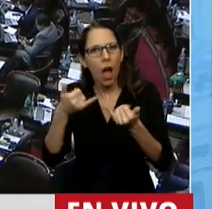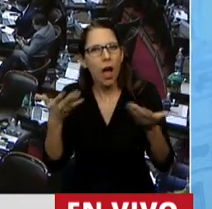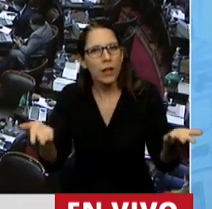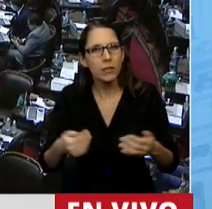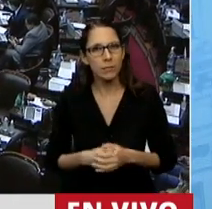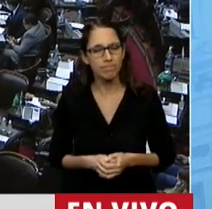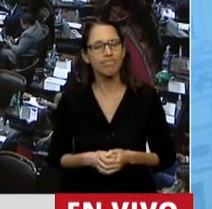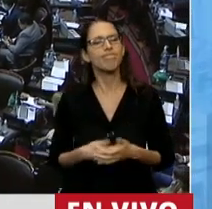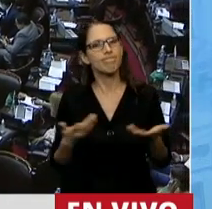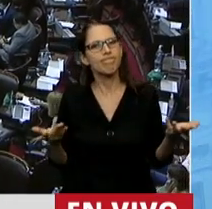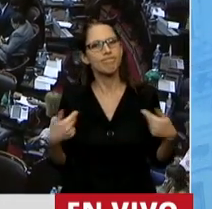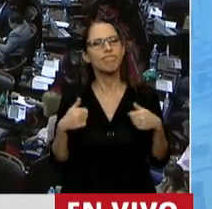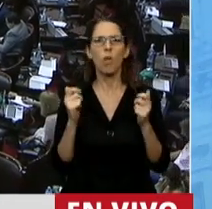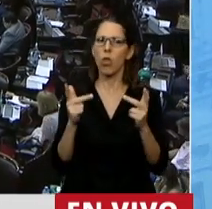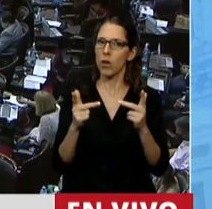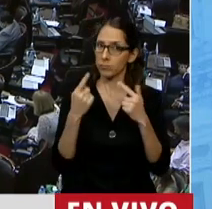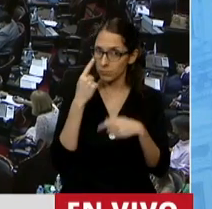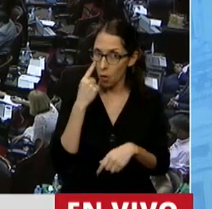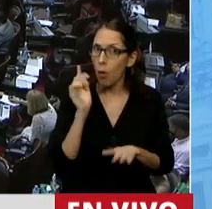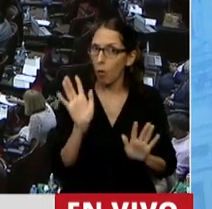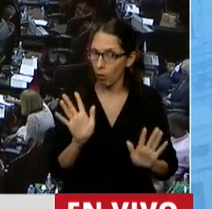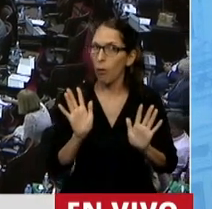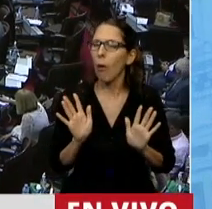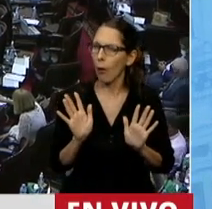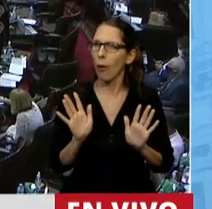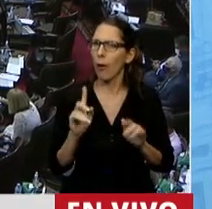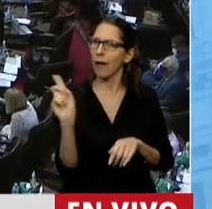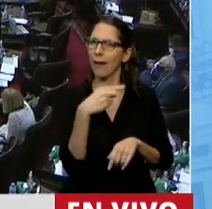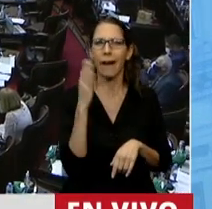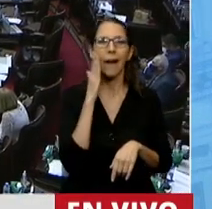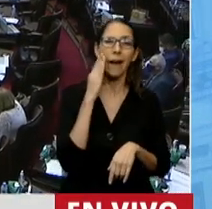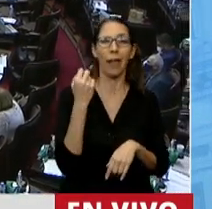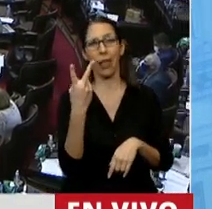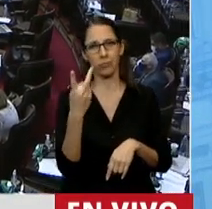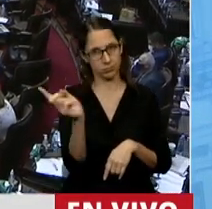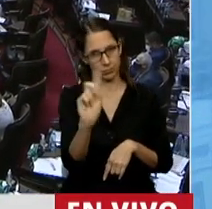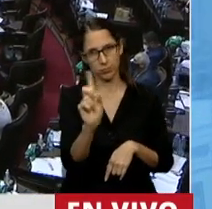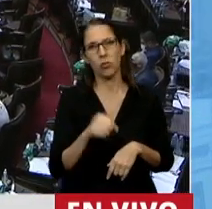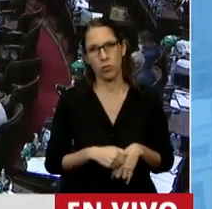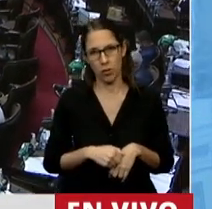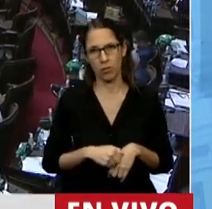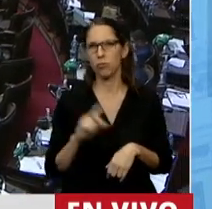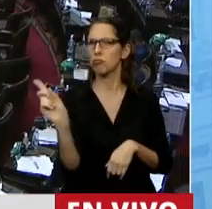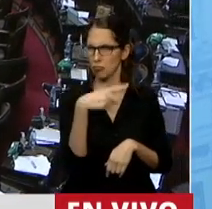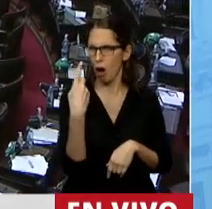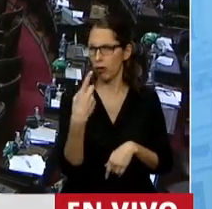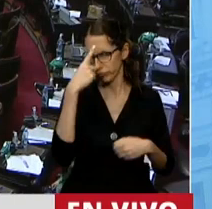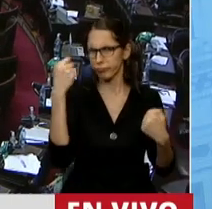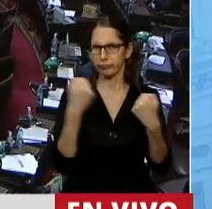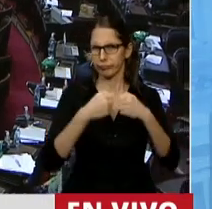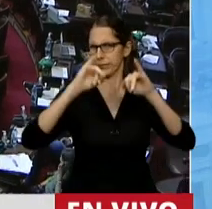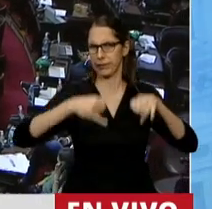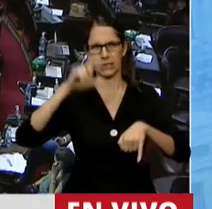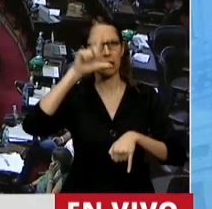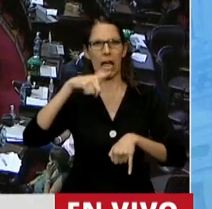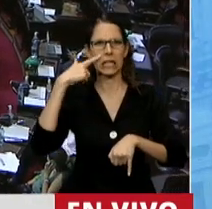digo, ojo con este discurso, no seamos hipócritas. Todos defendemos la necesidad de la